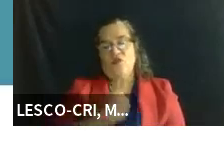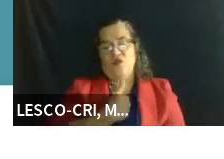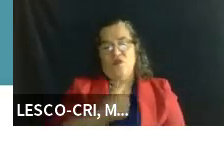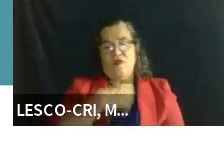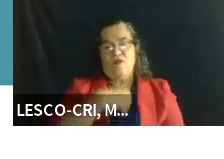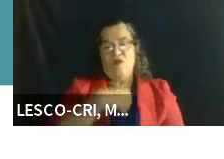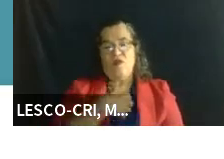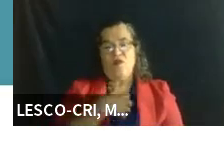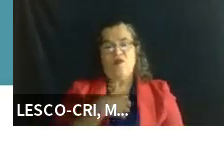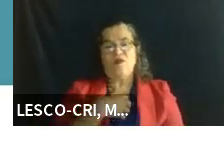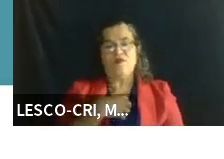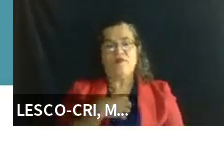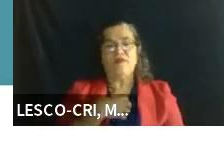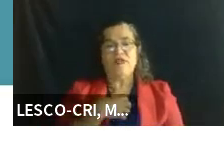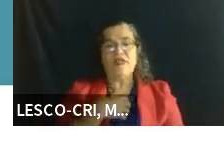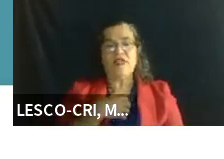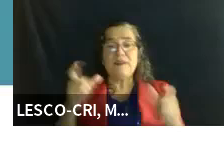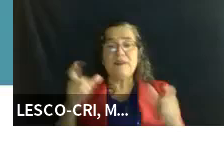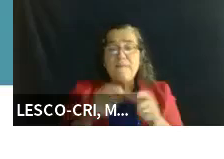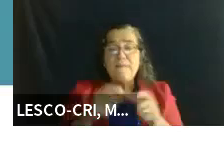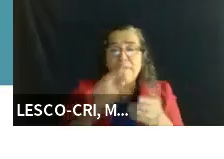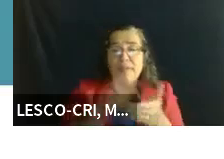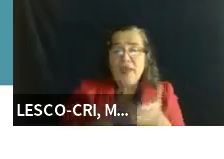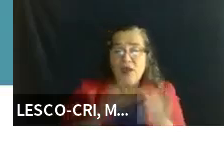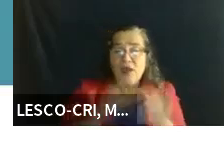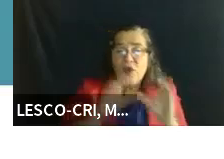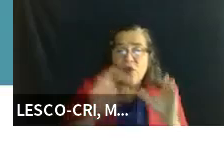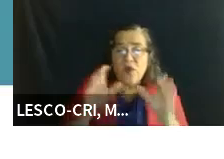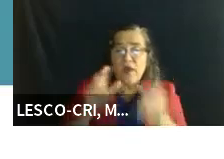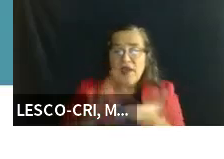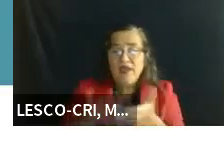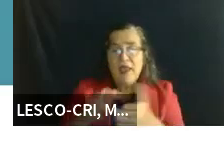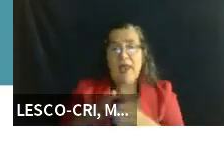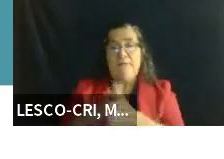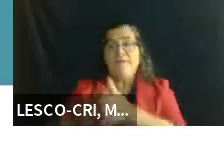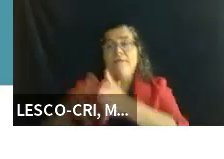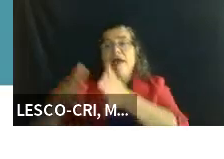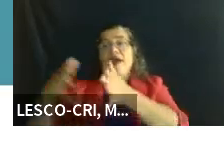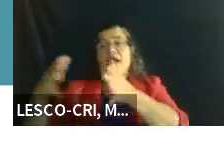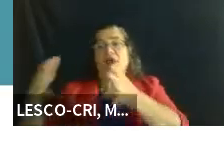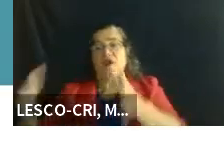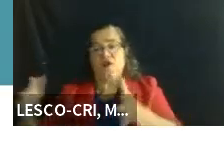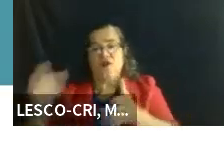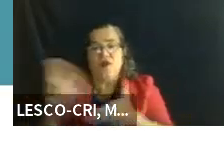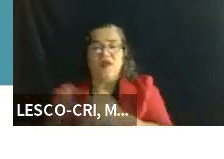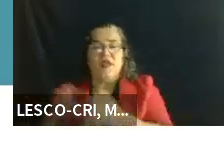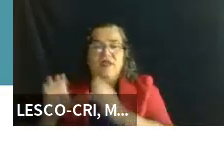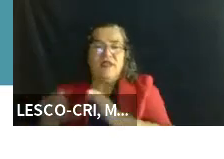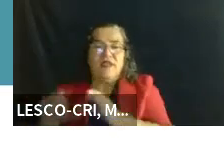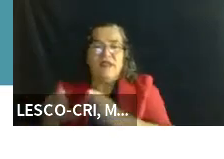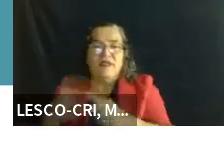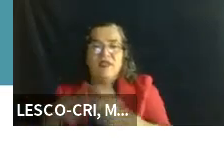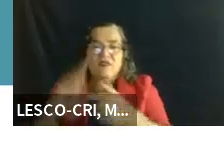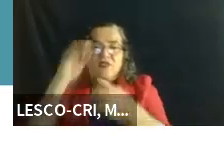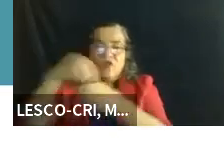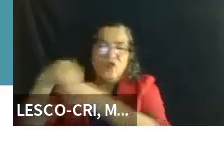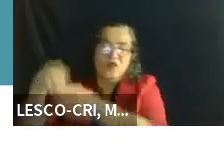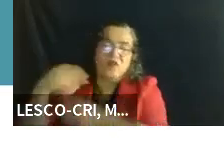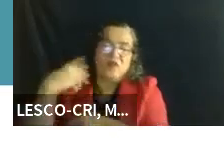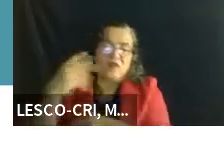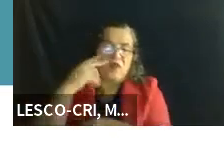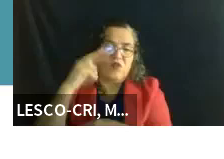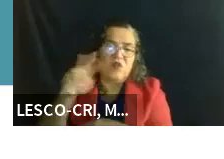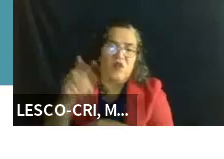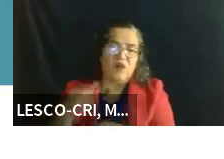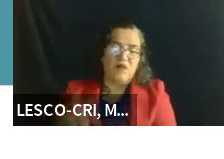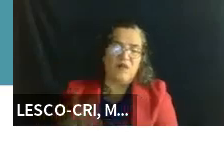recibe. Y estas microcredenciales alineadas a macrocredenciales otorgan créditos. Estos son los componentes, después los pueden ver con